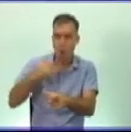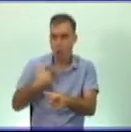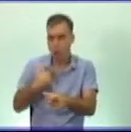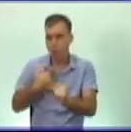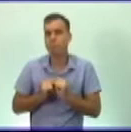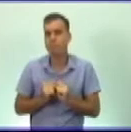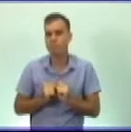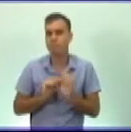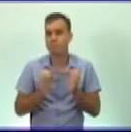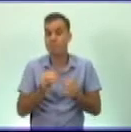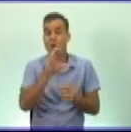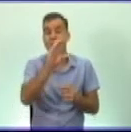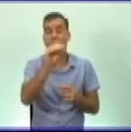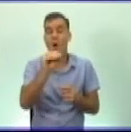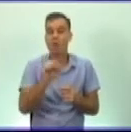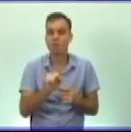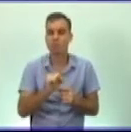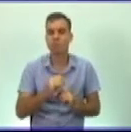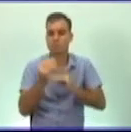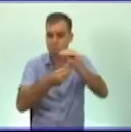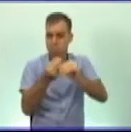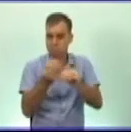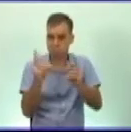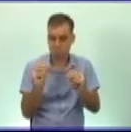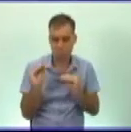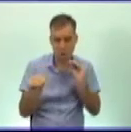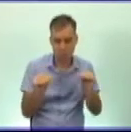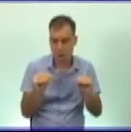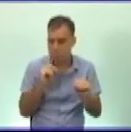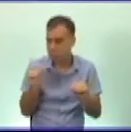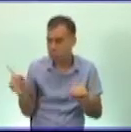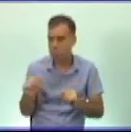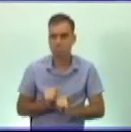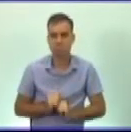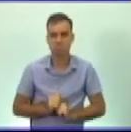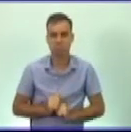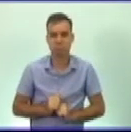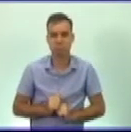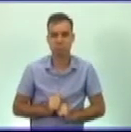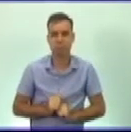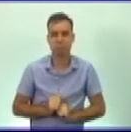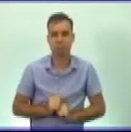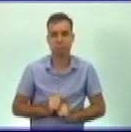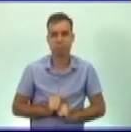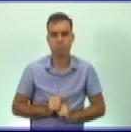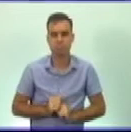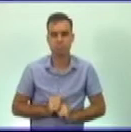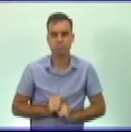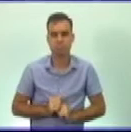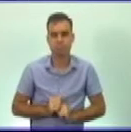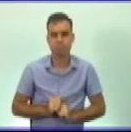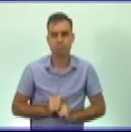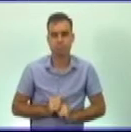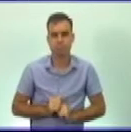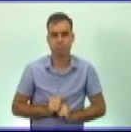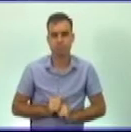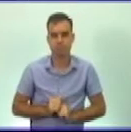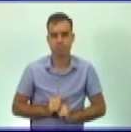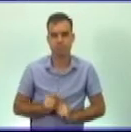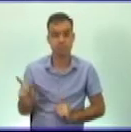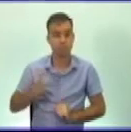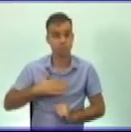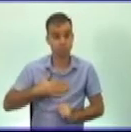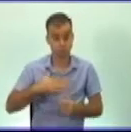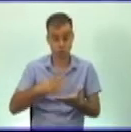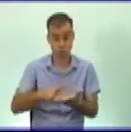Como siempre, sustituimos y entonces podemos determinar la longitud del cono. Les doy un